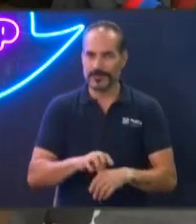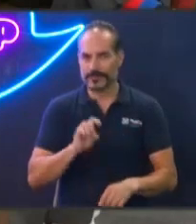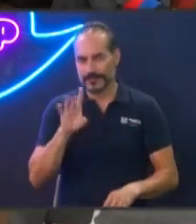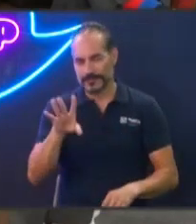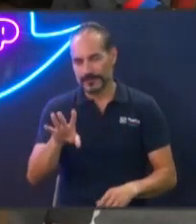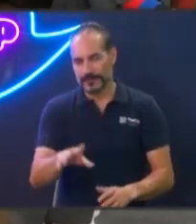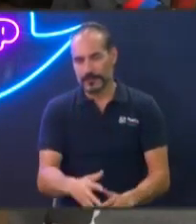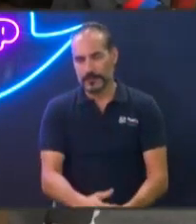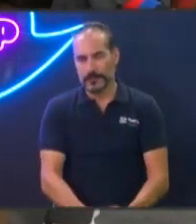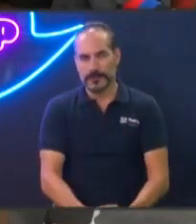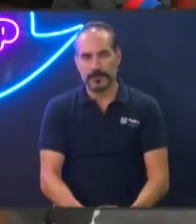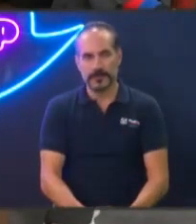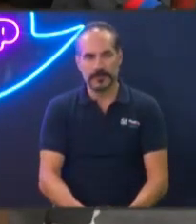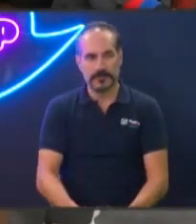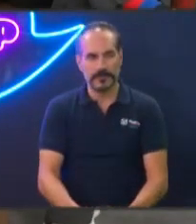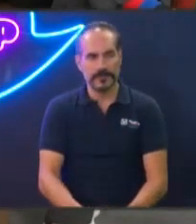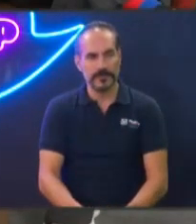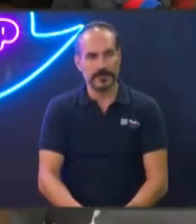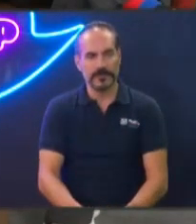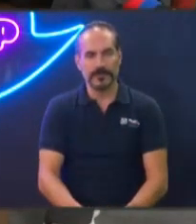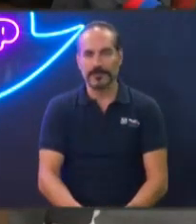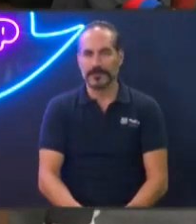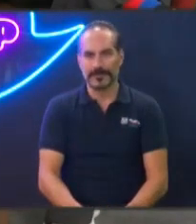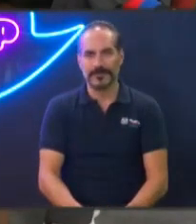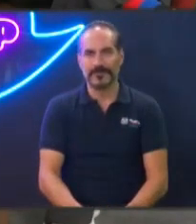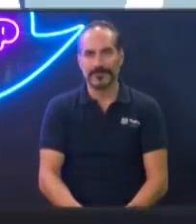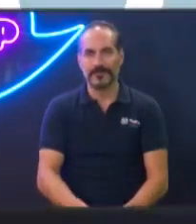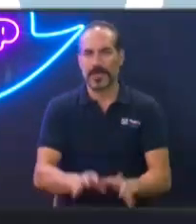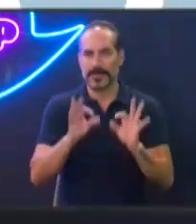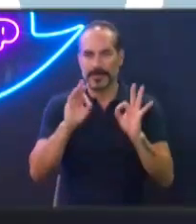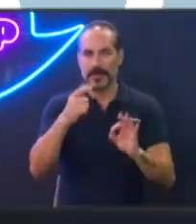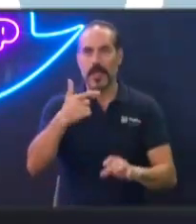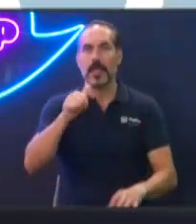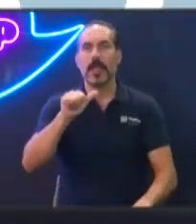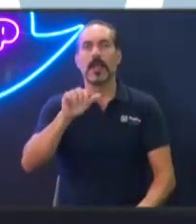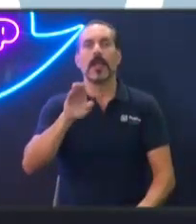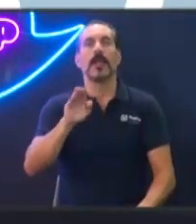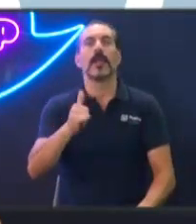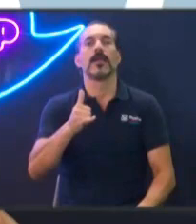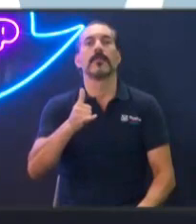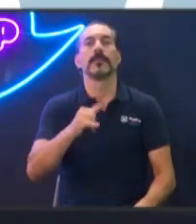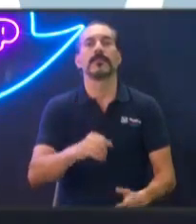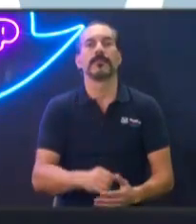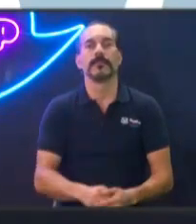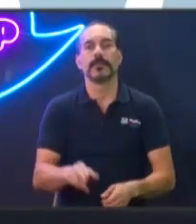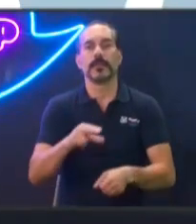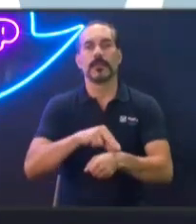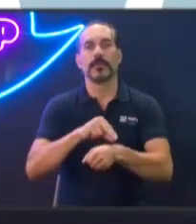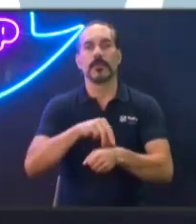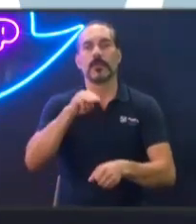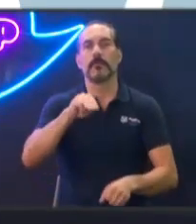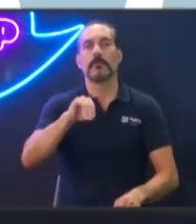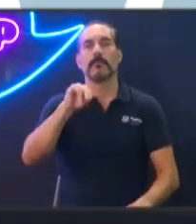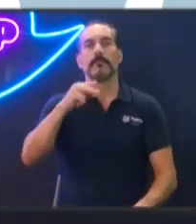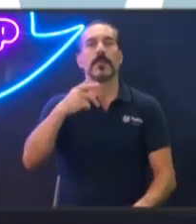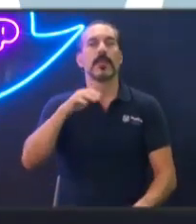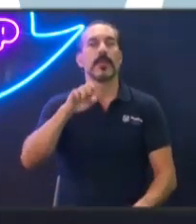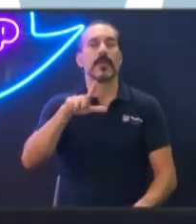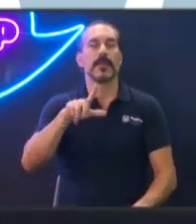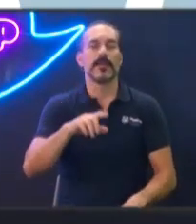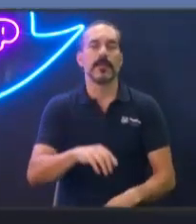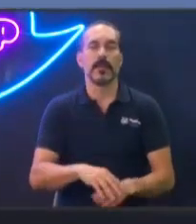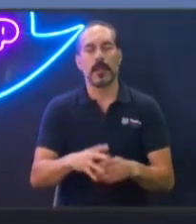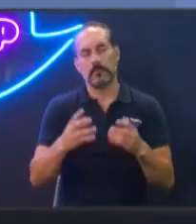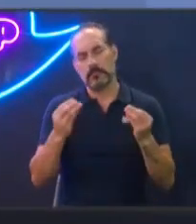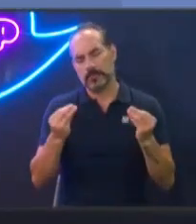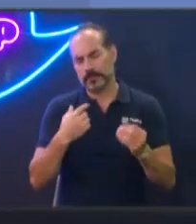perfecto este eh Gabi eh doctor este Miguel me da eh